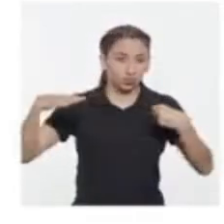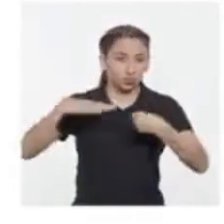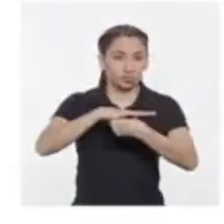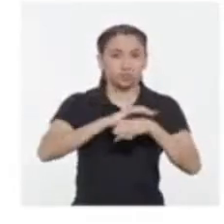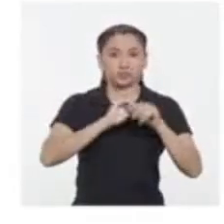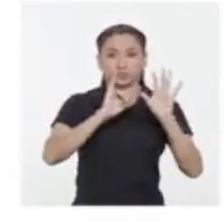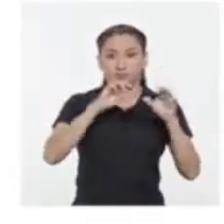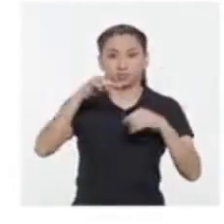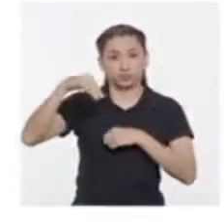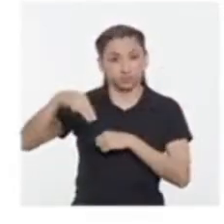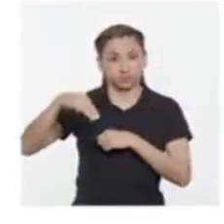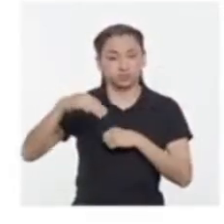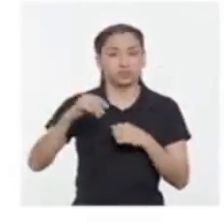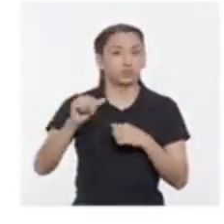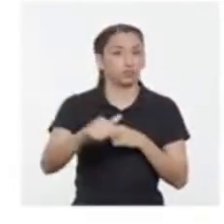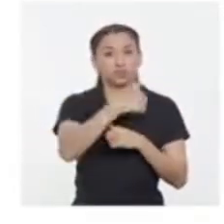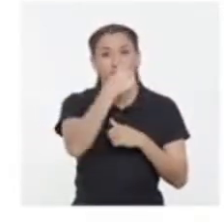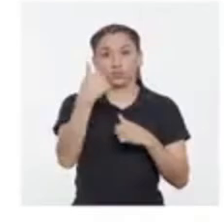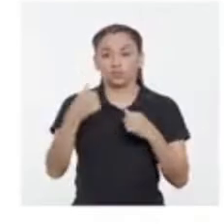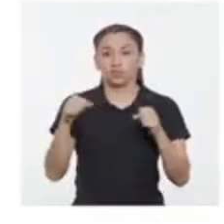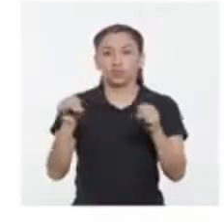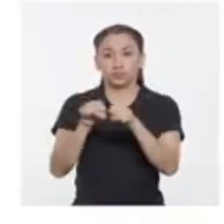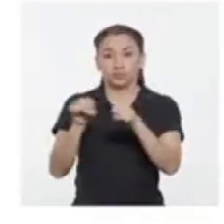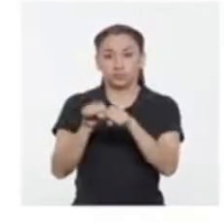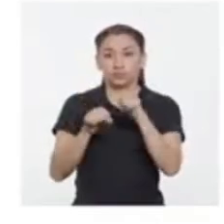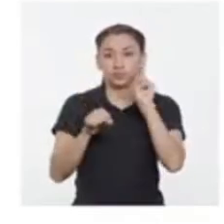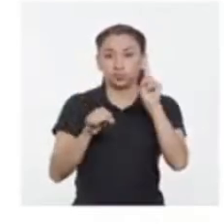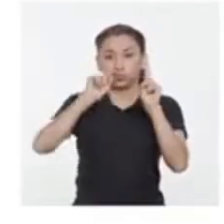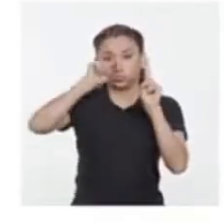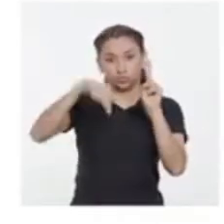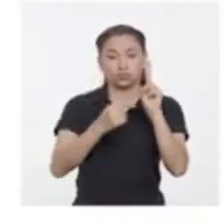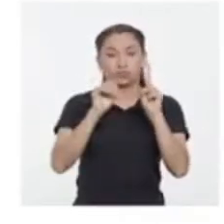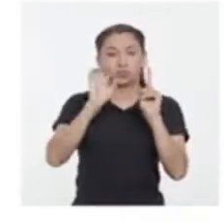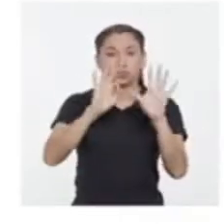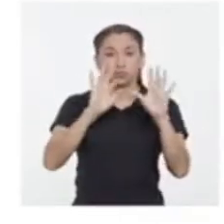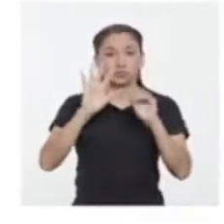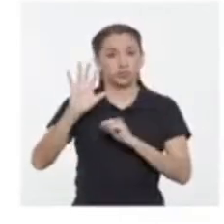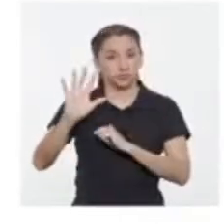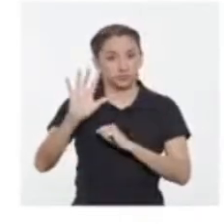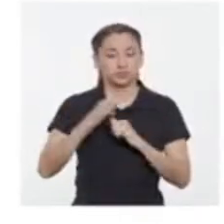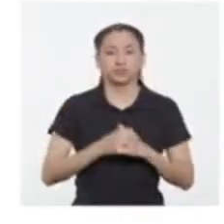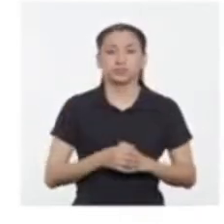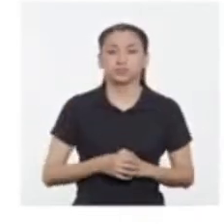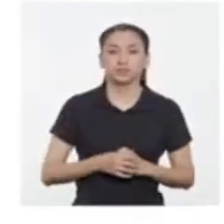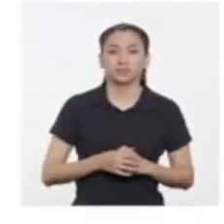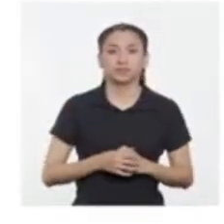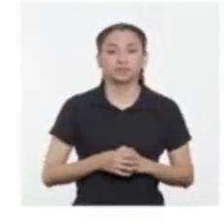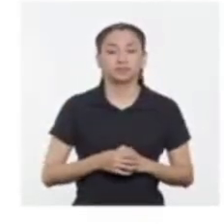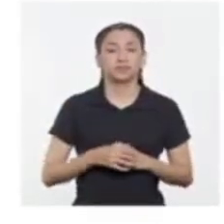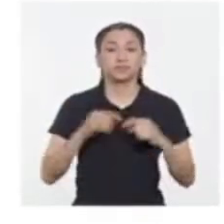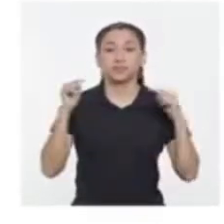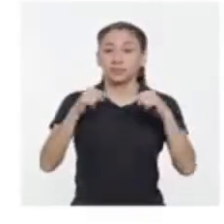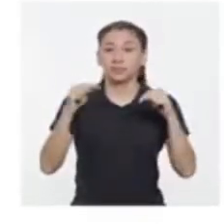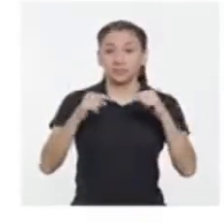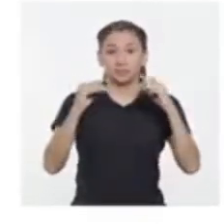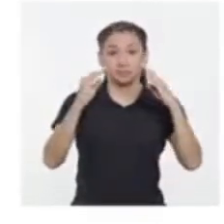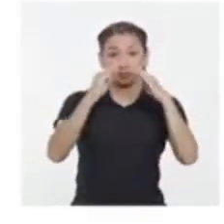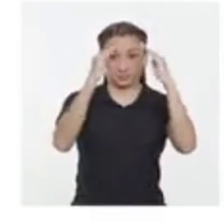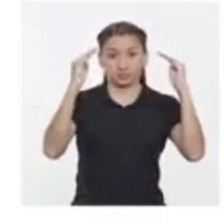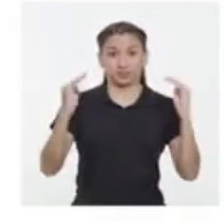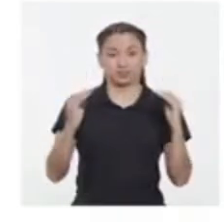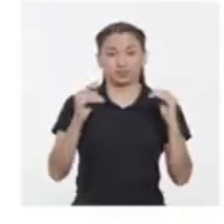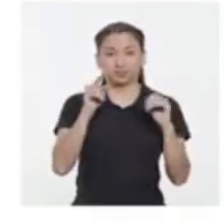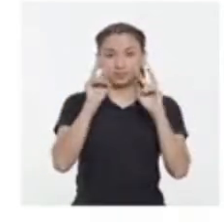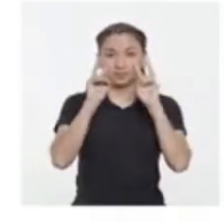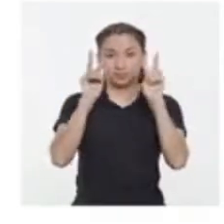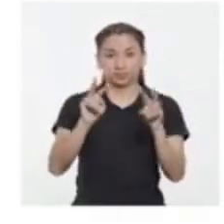completo de PVC de 6 metros con otra parte de tubo de 1,85 metros aproximadamente. En la estructura